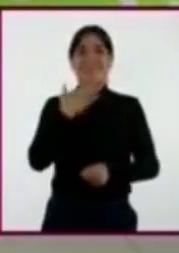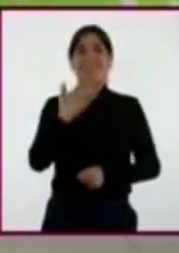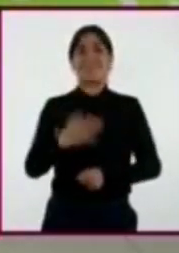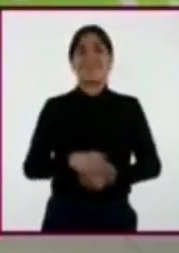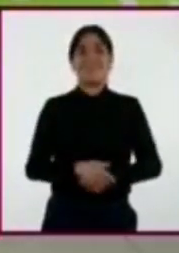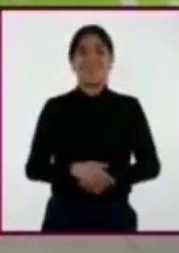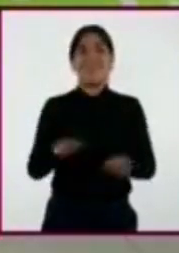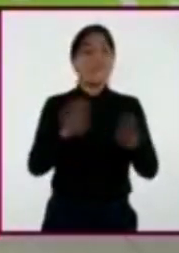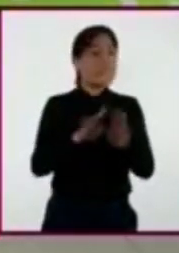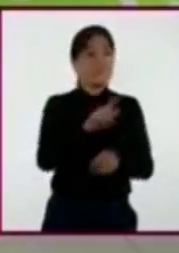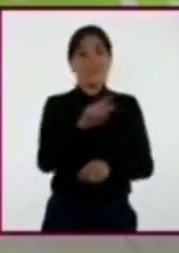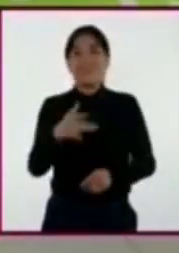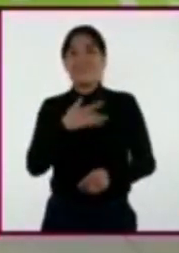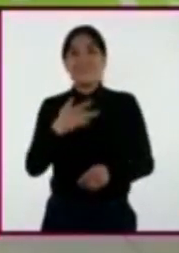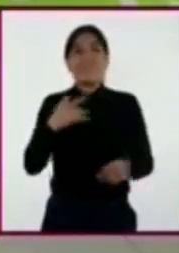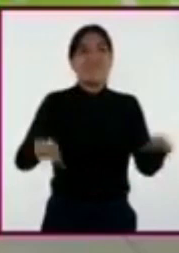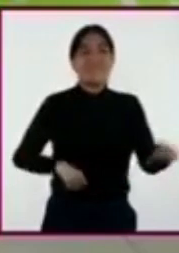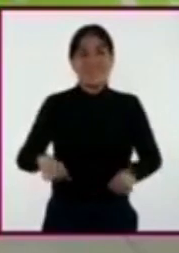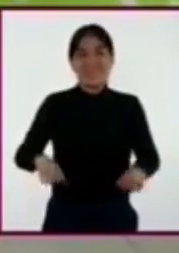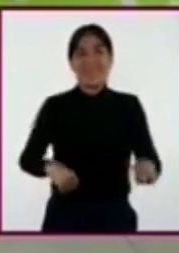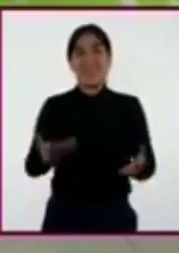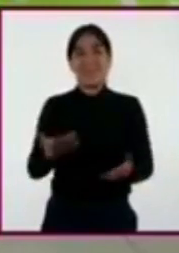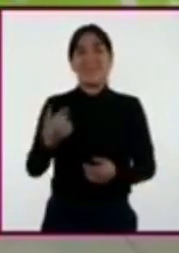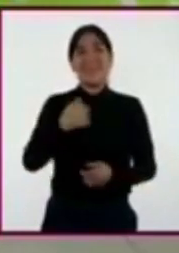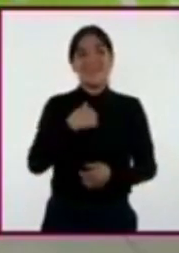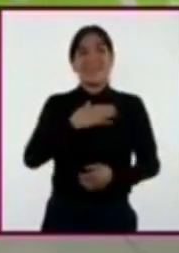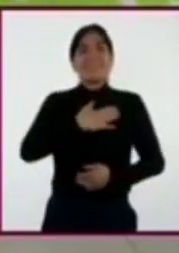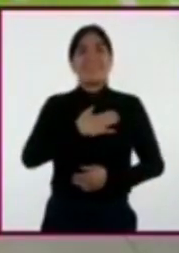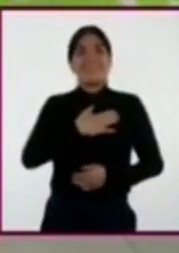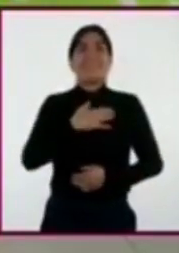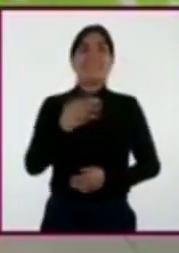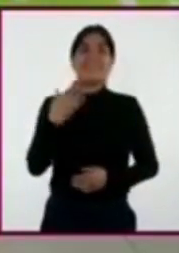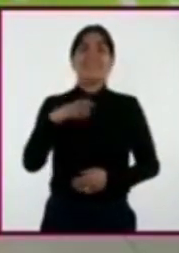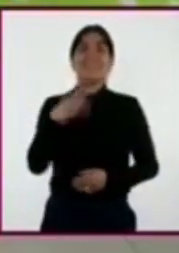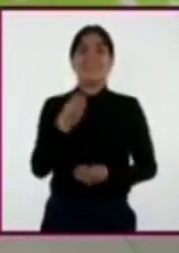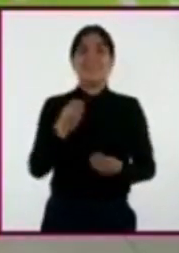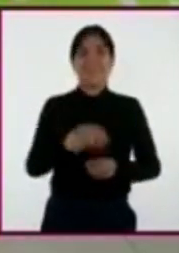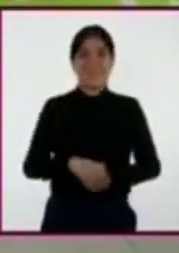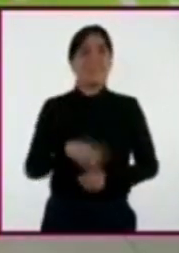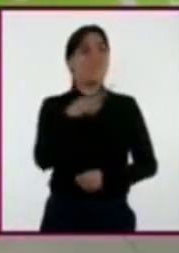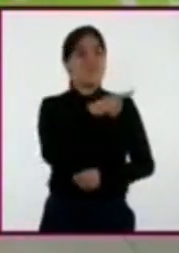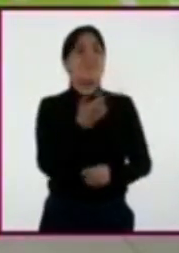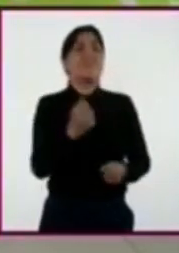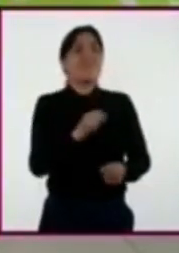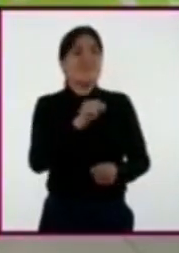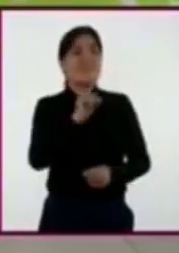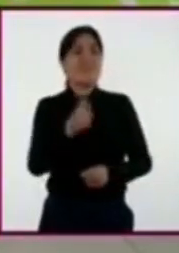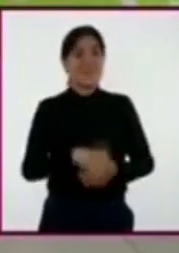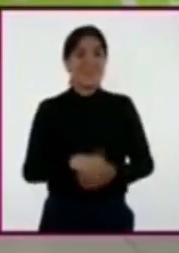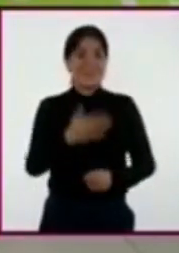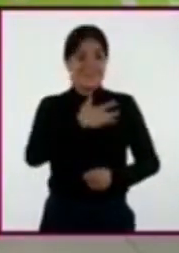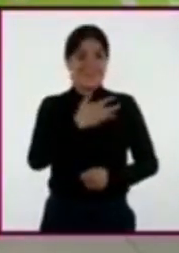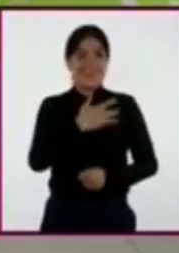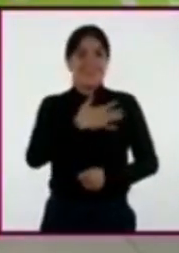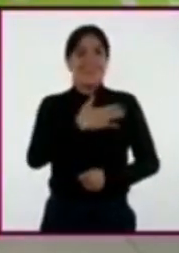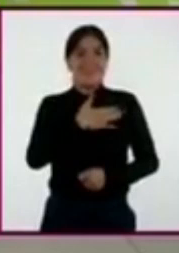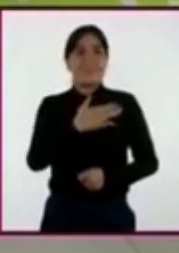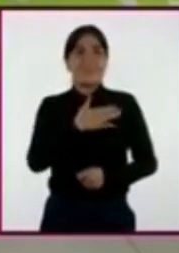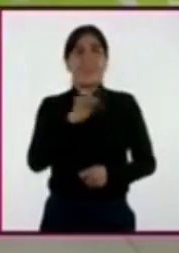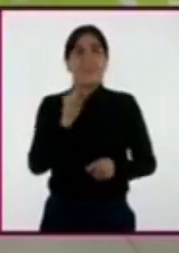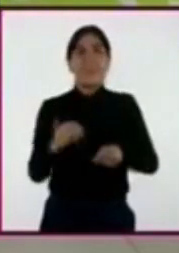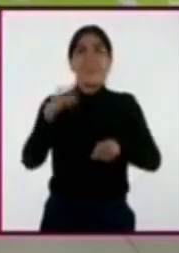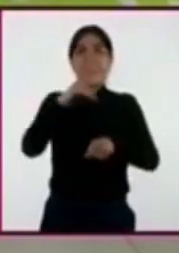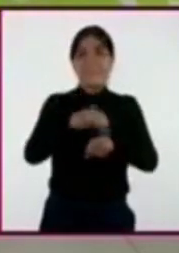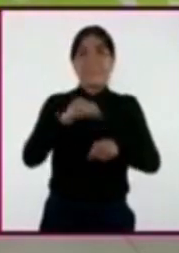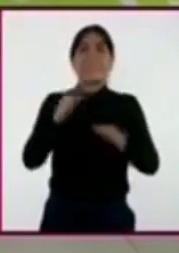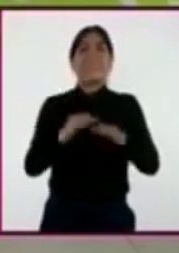Excelente. ¿Cómo sintieron esta actividad? Pues yo me agité bastante. Exacto. ¿Qué más, Juan Carlos? Sí, la frecuencia cardíaca se me aumentó